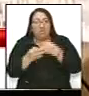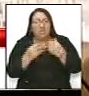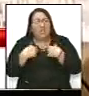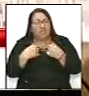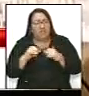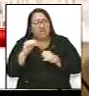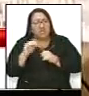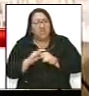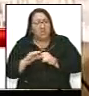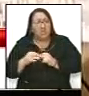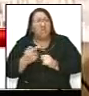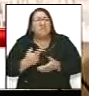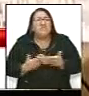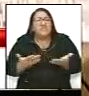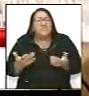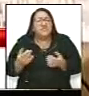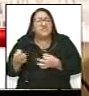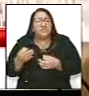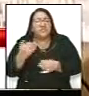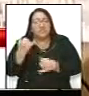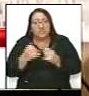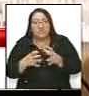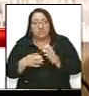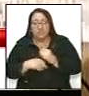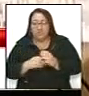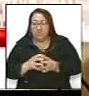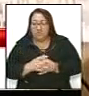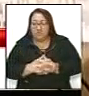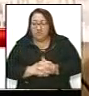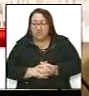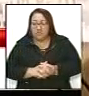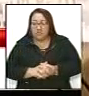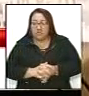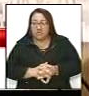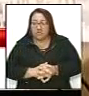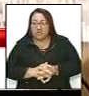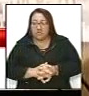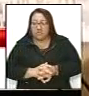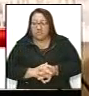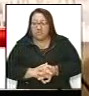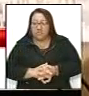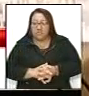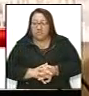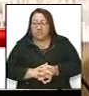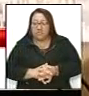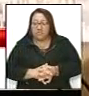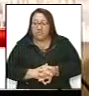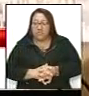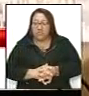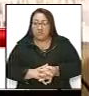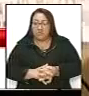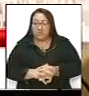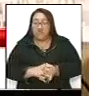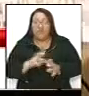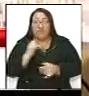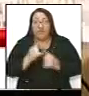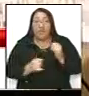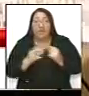información de esto y qué tipo de determinaciones están tomando o no, Presidenta. Y finalmente, quería pedirle a través suyo,